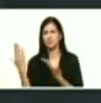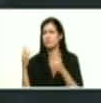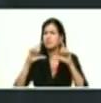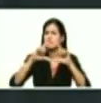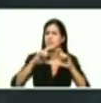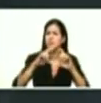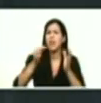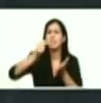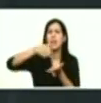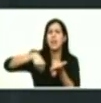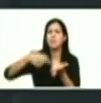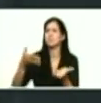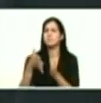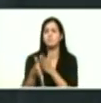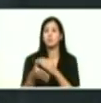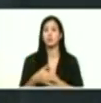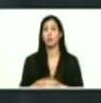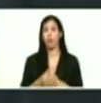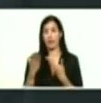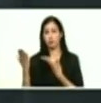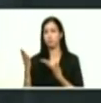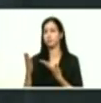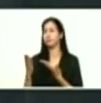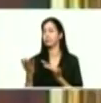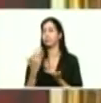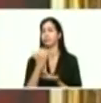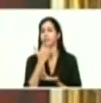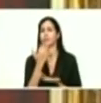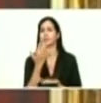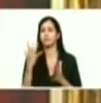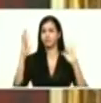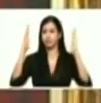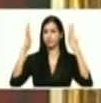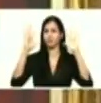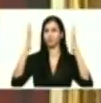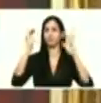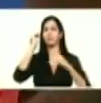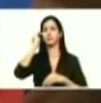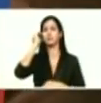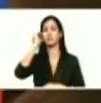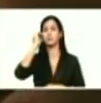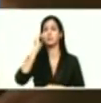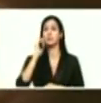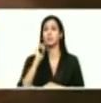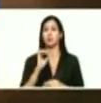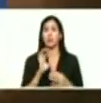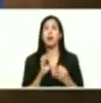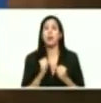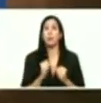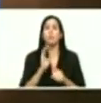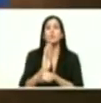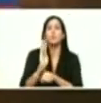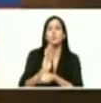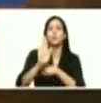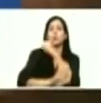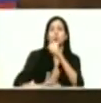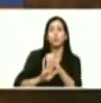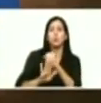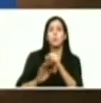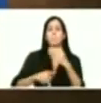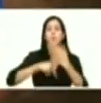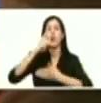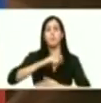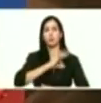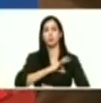tarjeta va a ser un mecanismo de amarre de los programas sociales y financiamiento